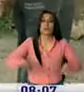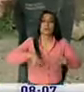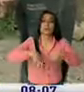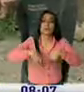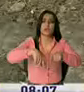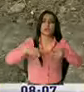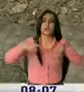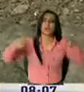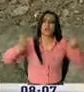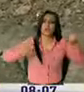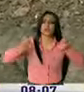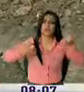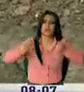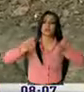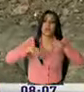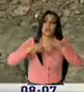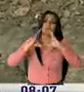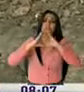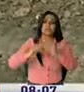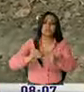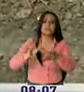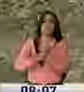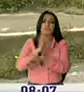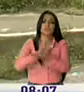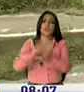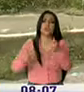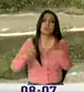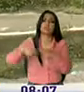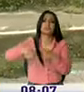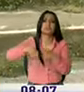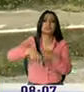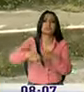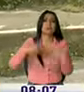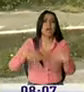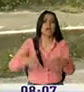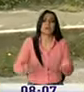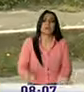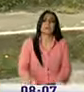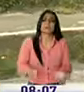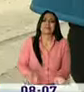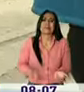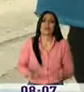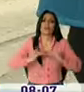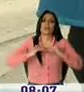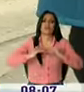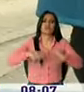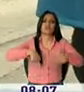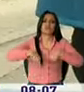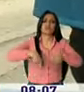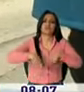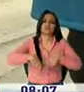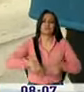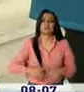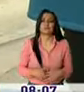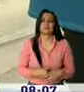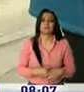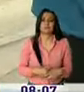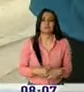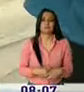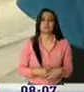pesada y muchas furgonetas escolares que ejercen aún más presión en la tubería rota, informó Sofía